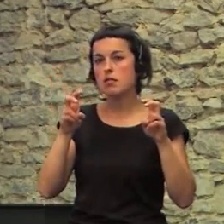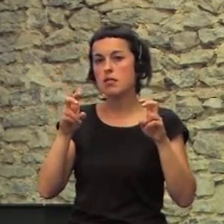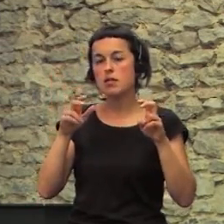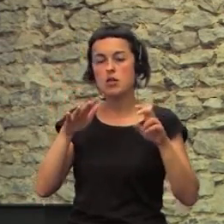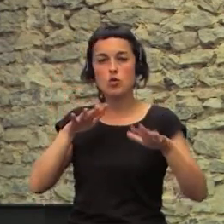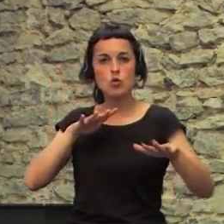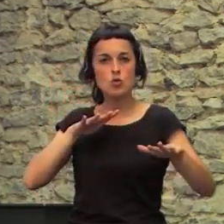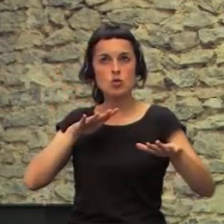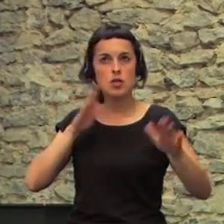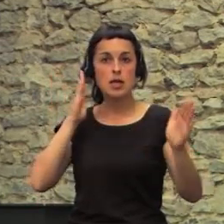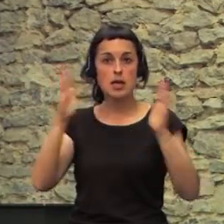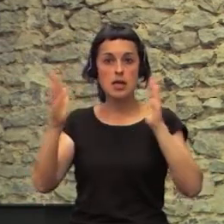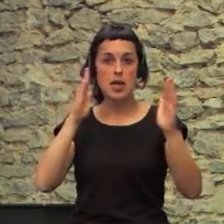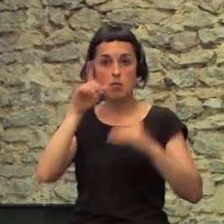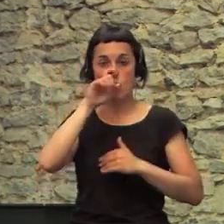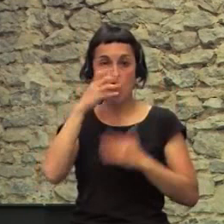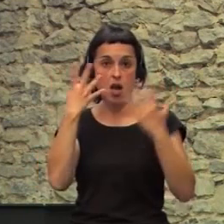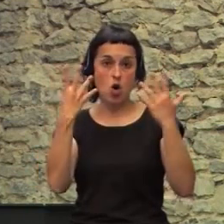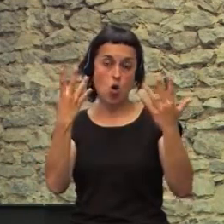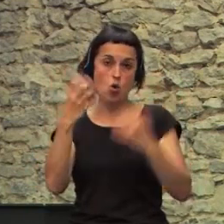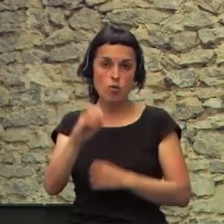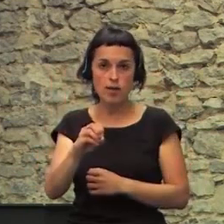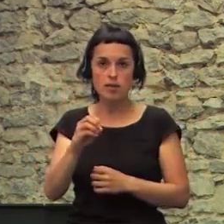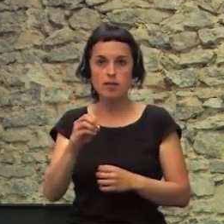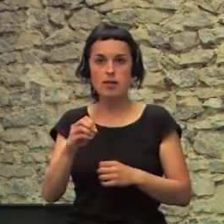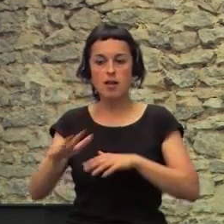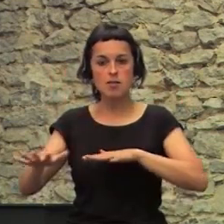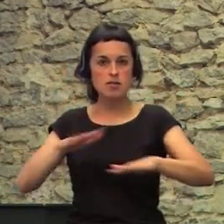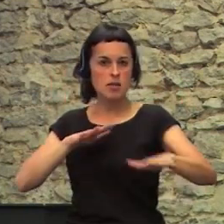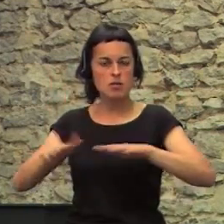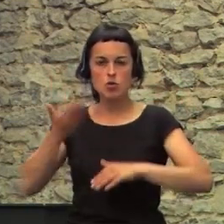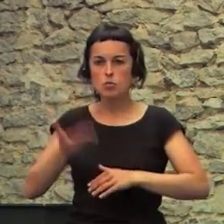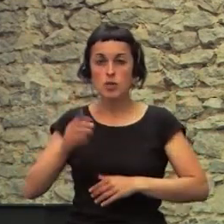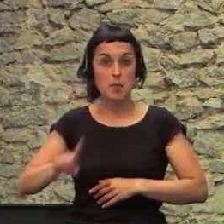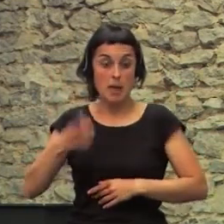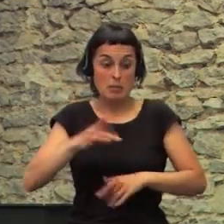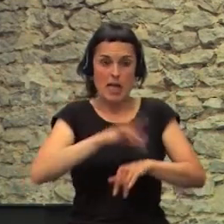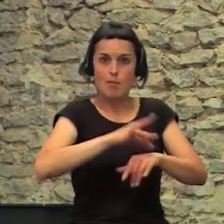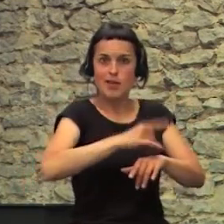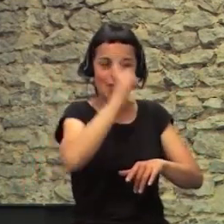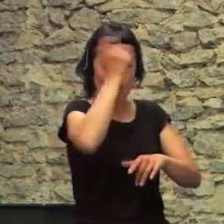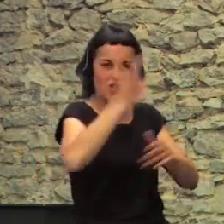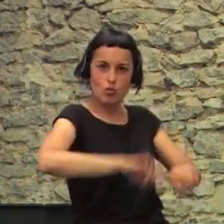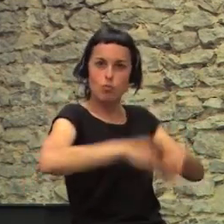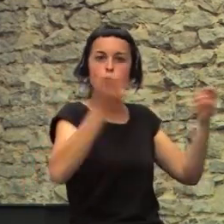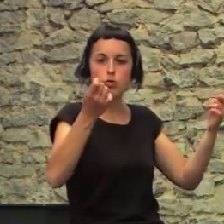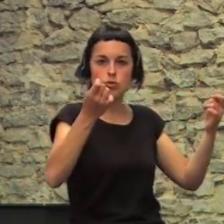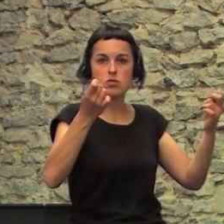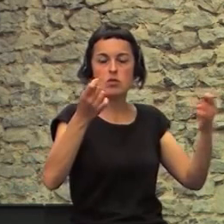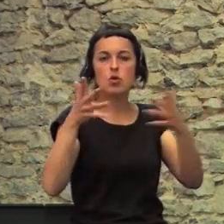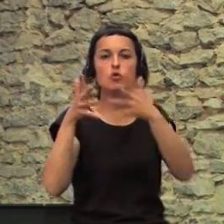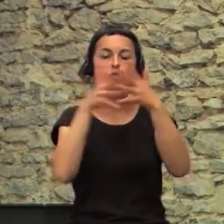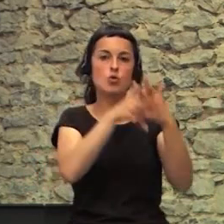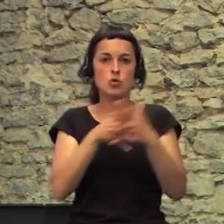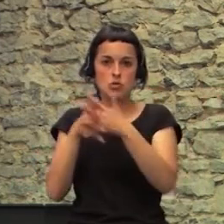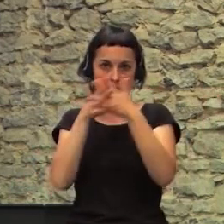más peso en los años 90 para deconstruir todo este artefacto médico fueron los activismos norteamericanos de la ISNA, ¿no?, de